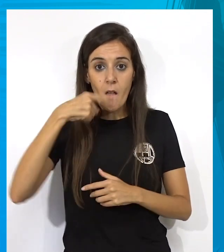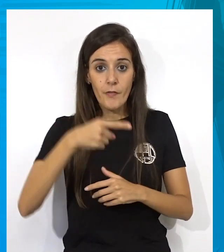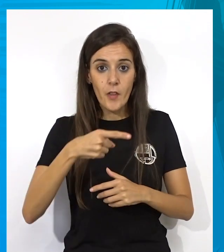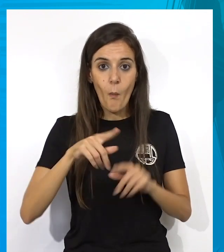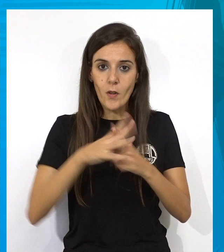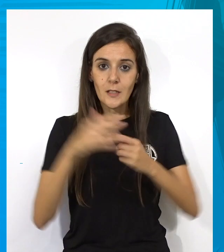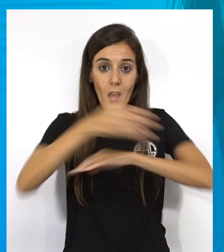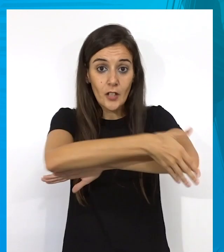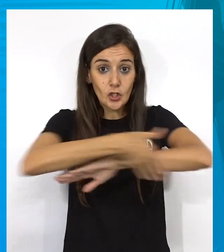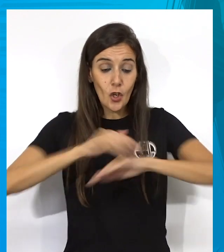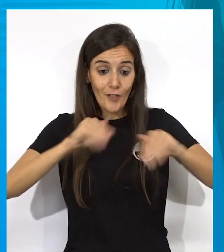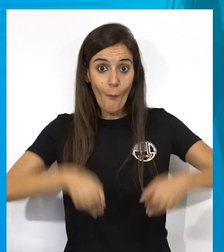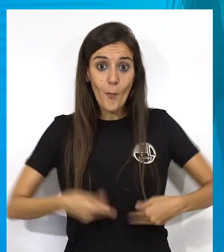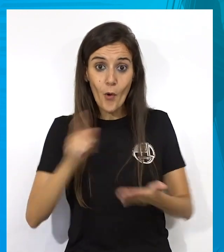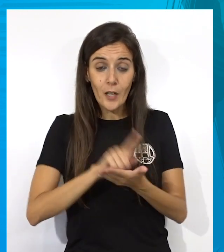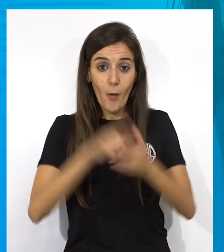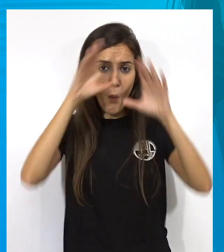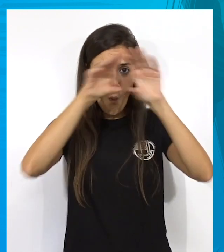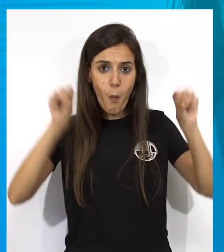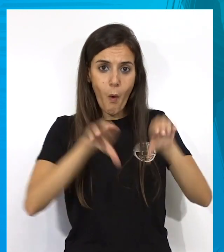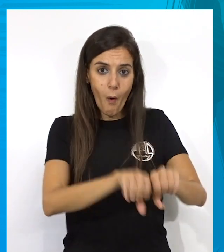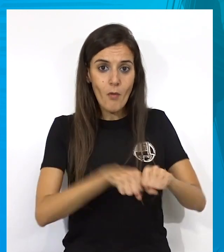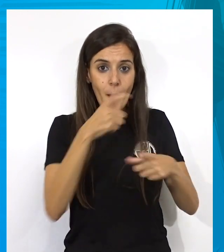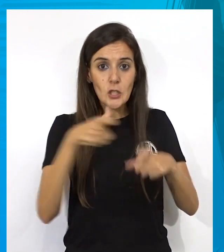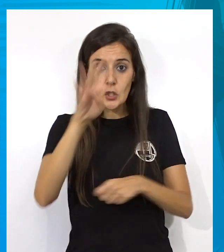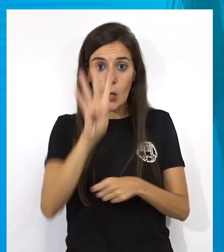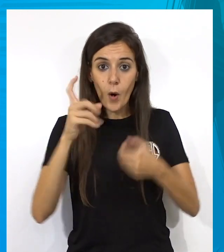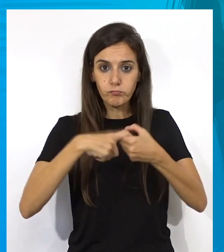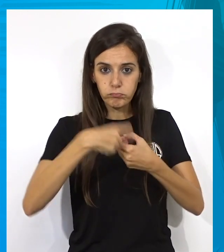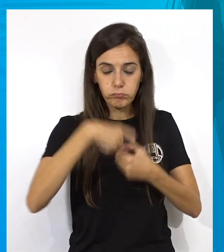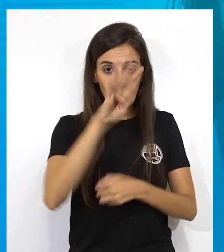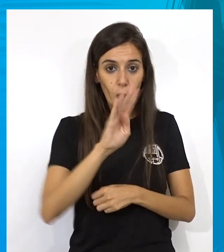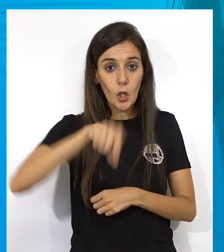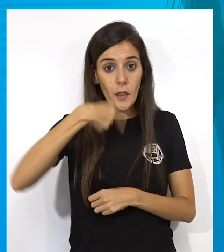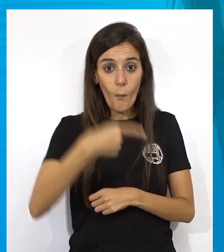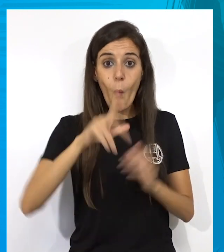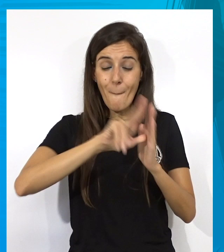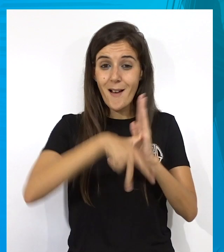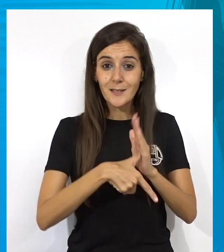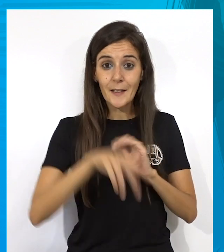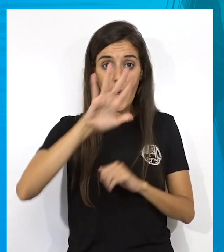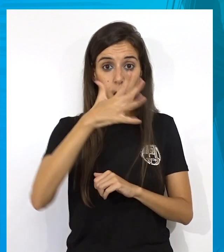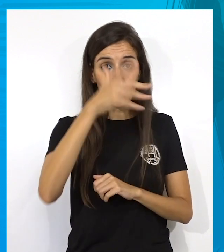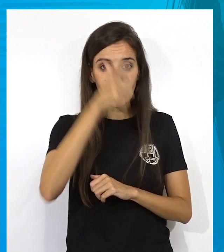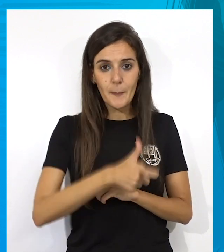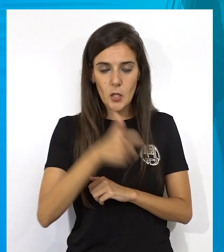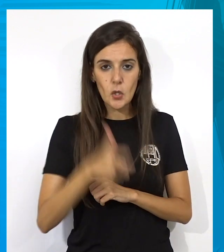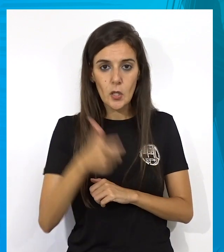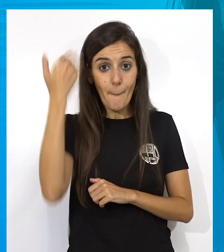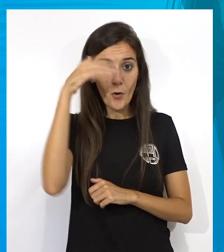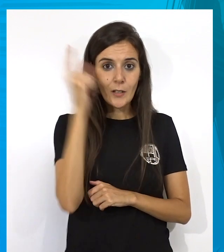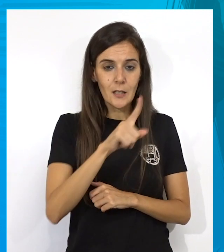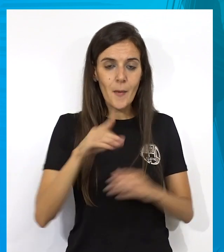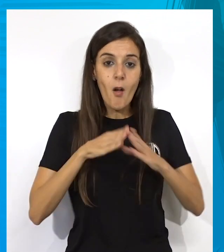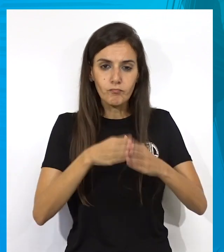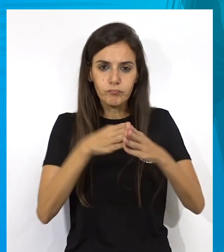regreso a nuestras costas la guardia civil detuvo en primer lugar a cuatro de sus ocupantes y luego más tarde a un quinto marco que también